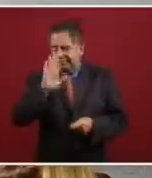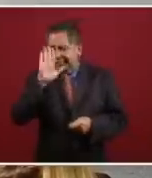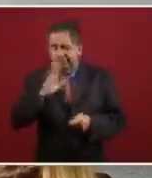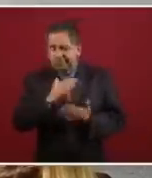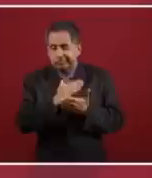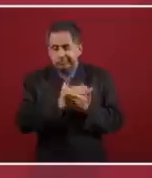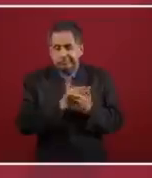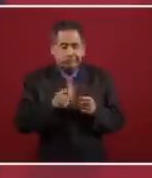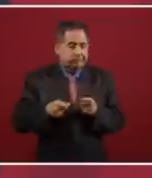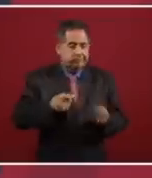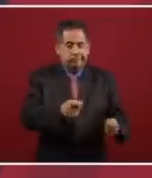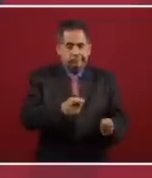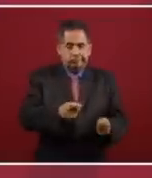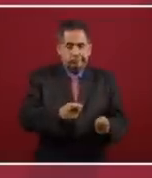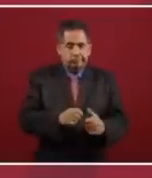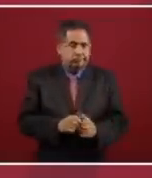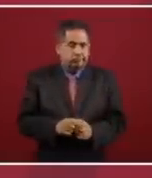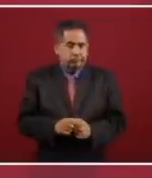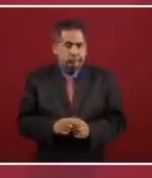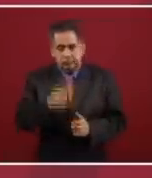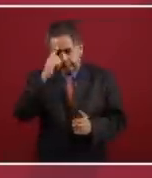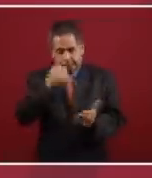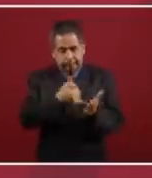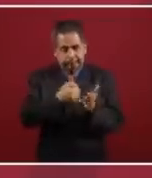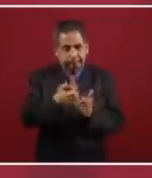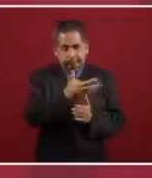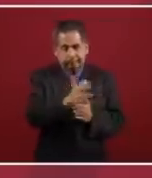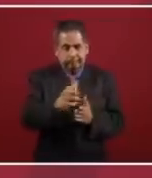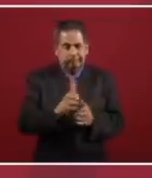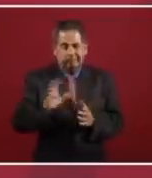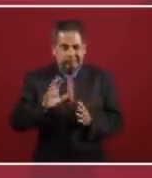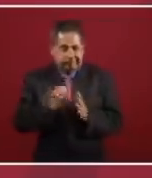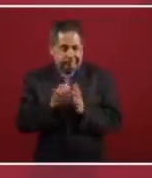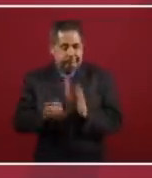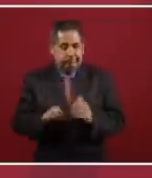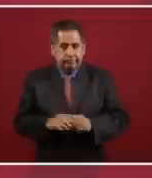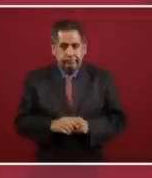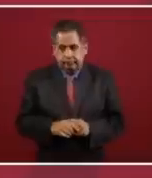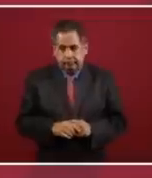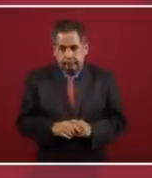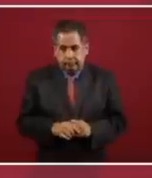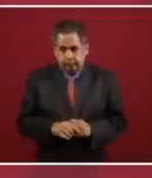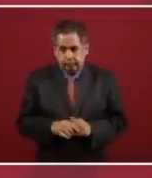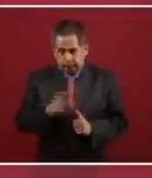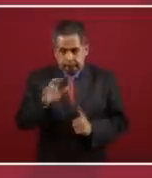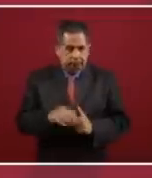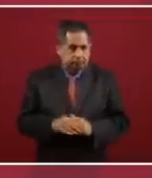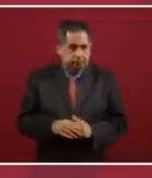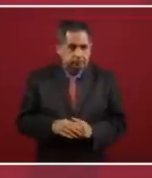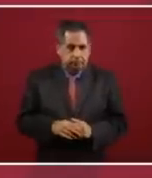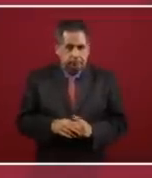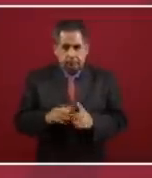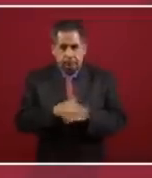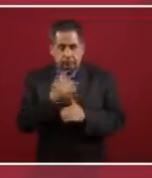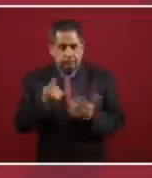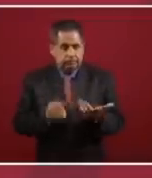agricultura, ¿sí?